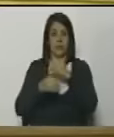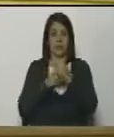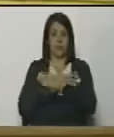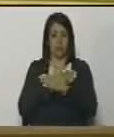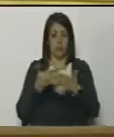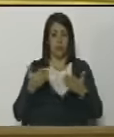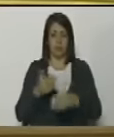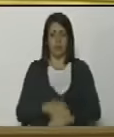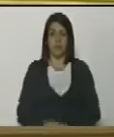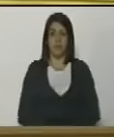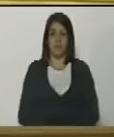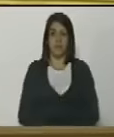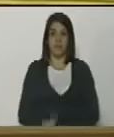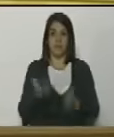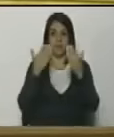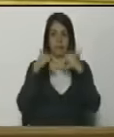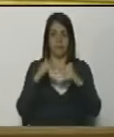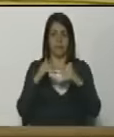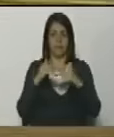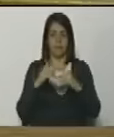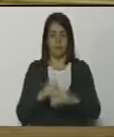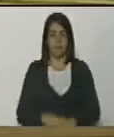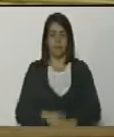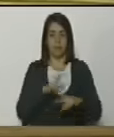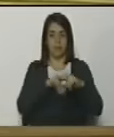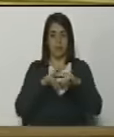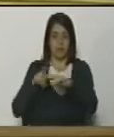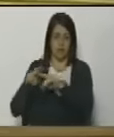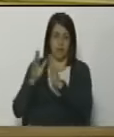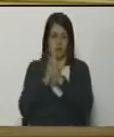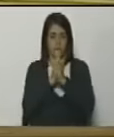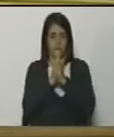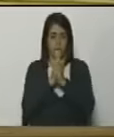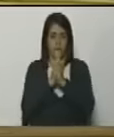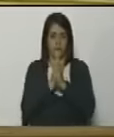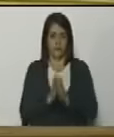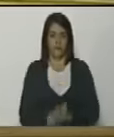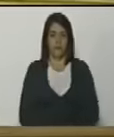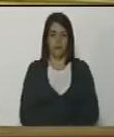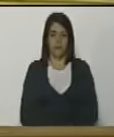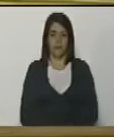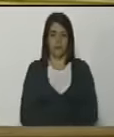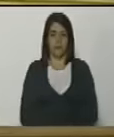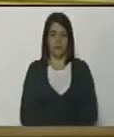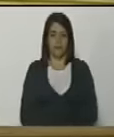merecen. Siguiente, sentarse, diputados.